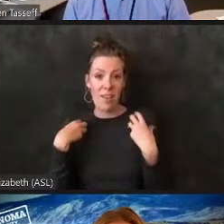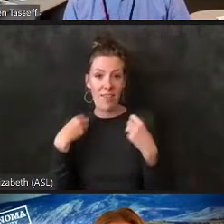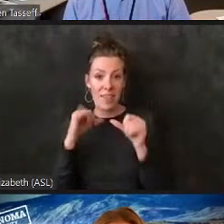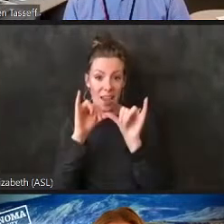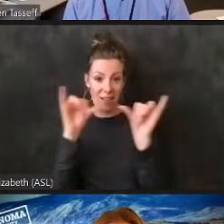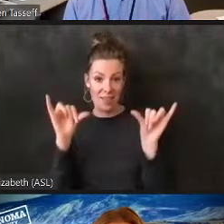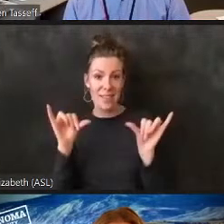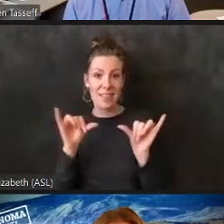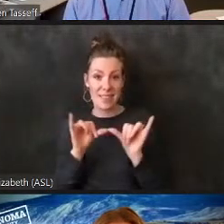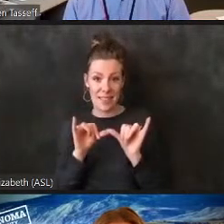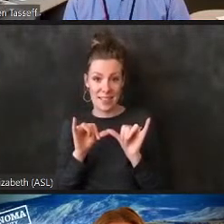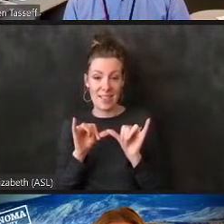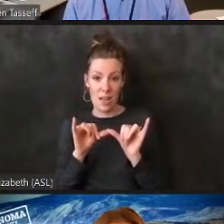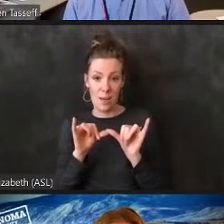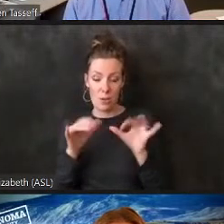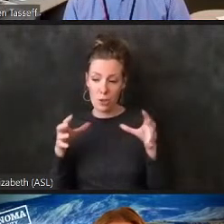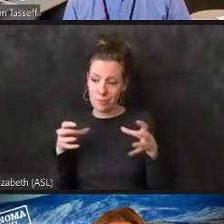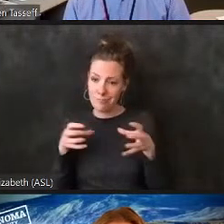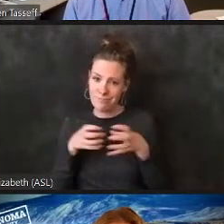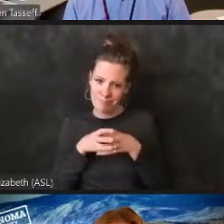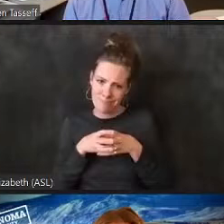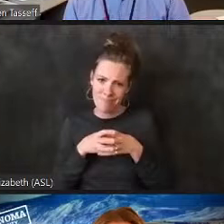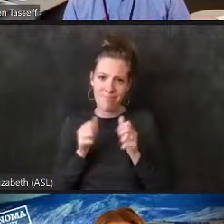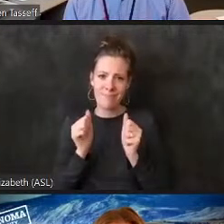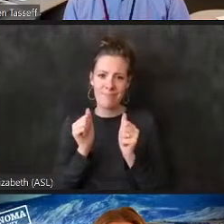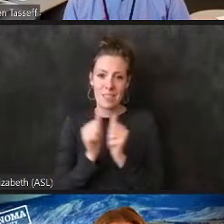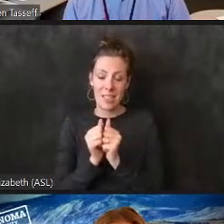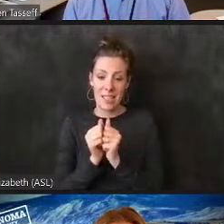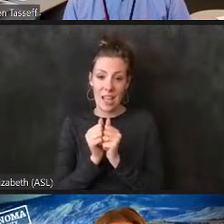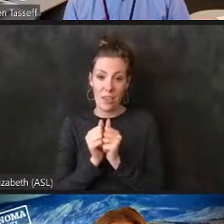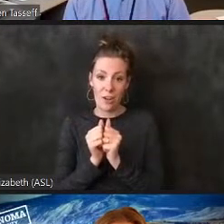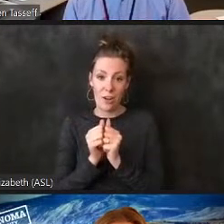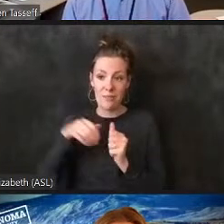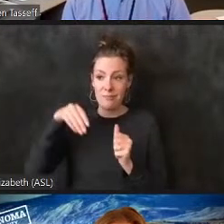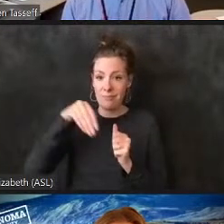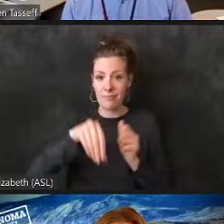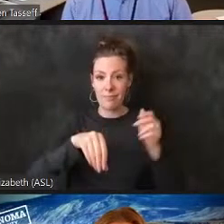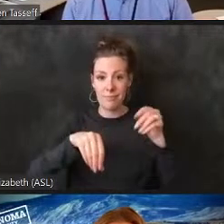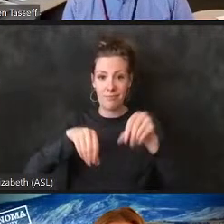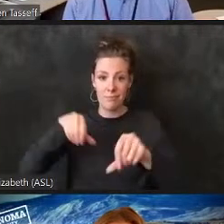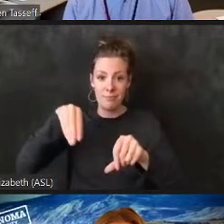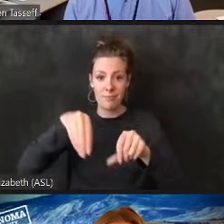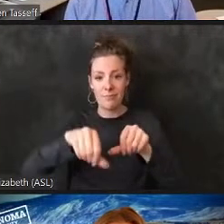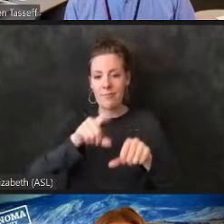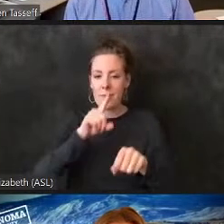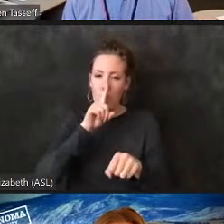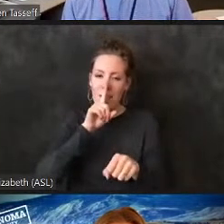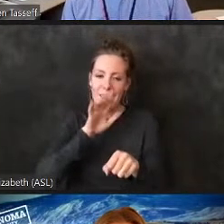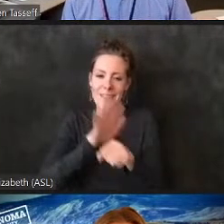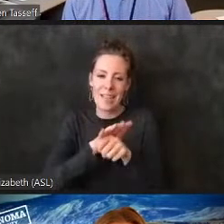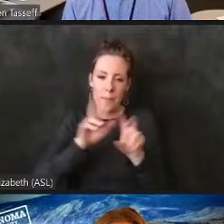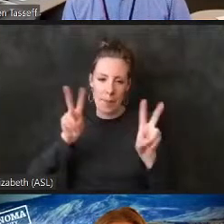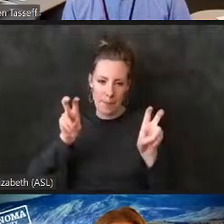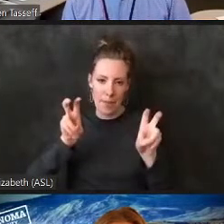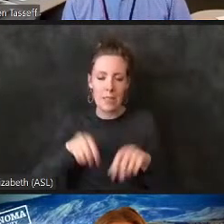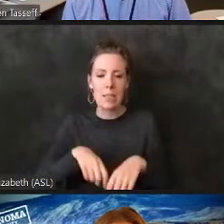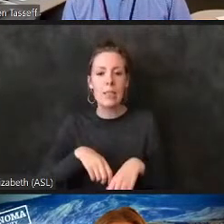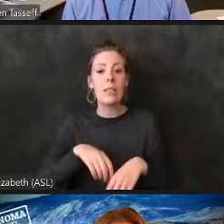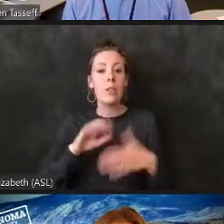para entrar. Quiero que a ver si hay forma de que podamos alcanzar a esos pacientes que necesitan esa ayuda.